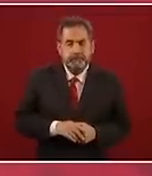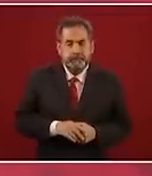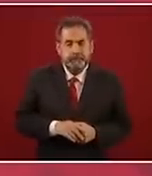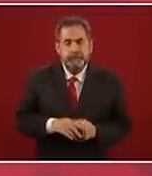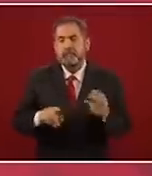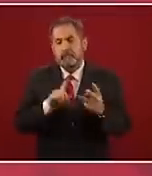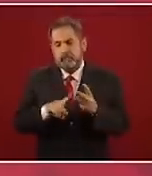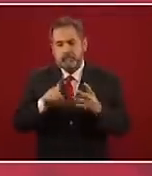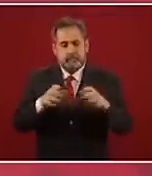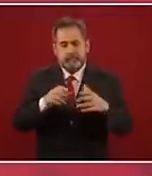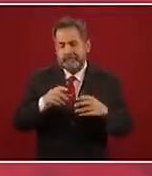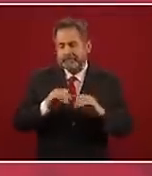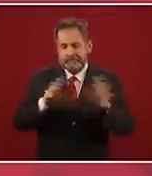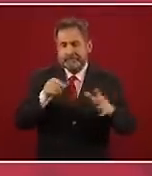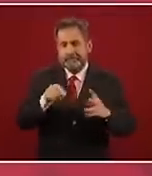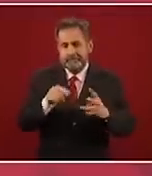total.